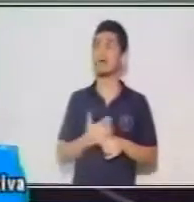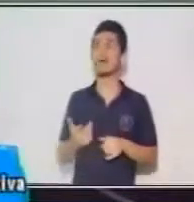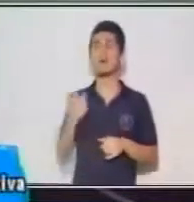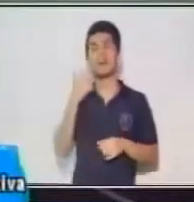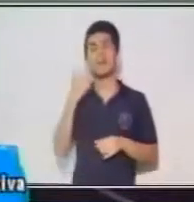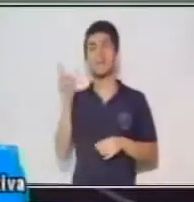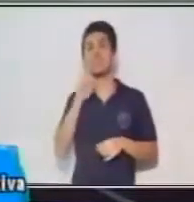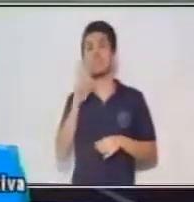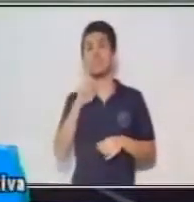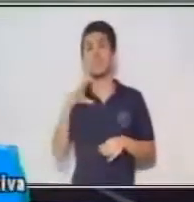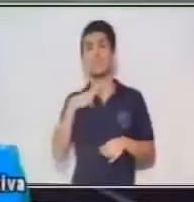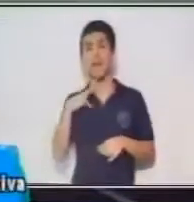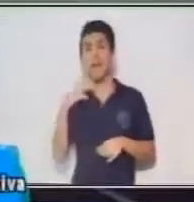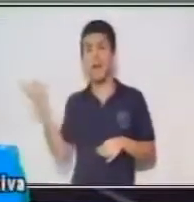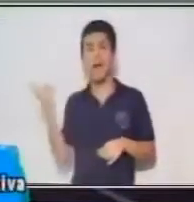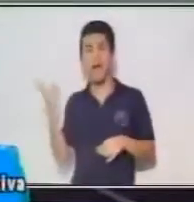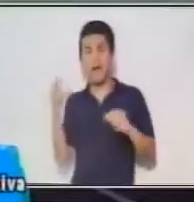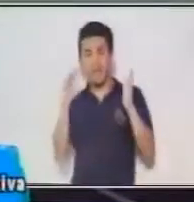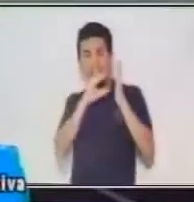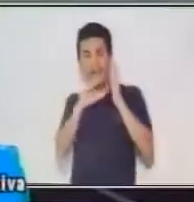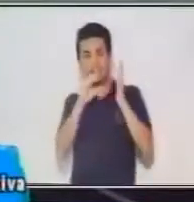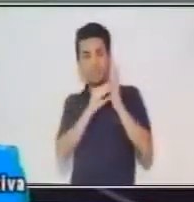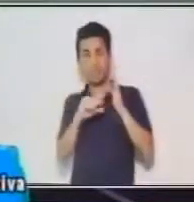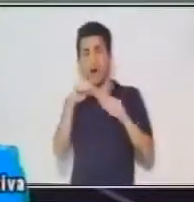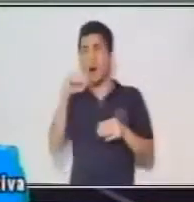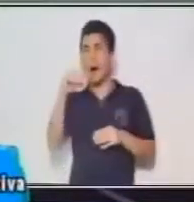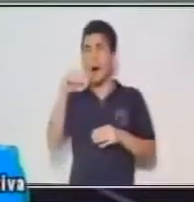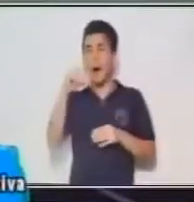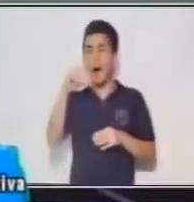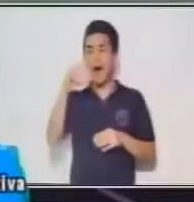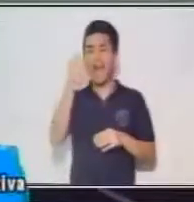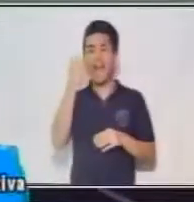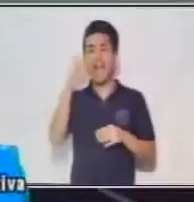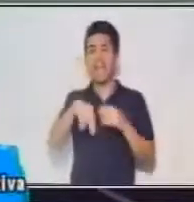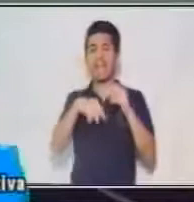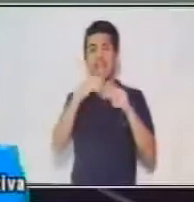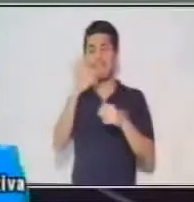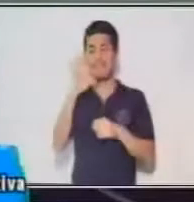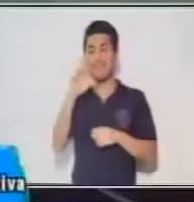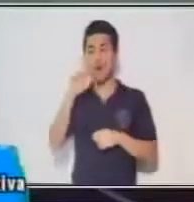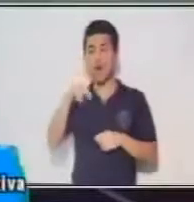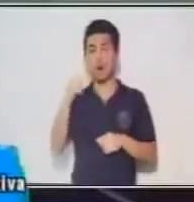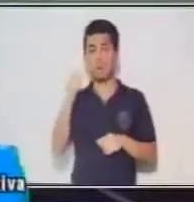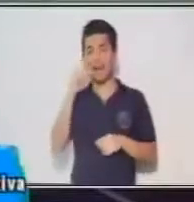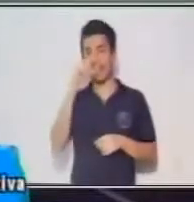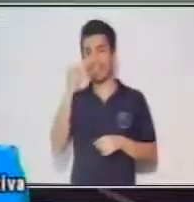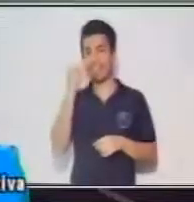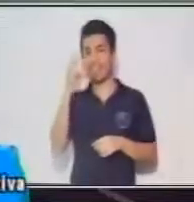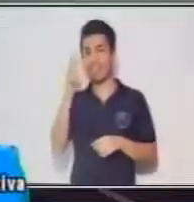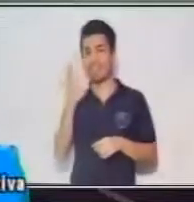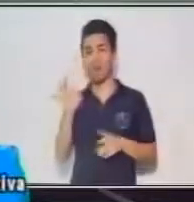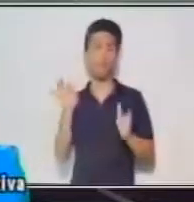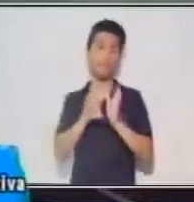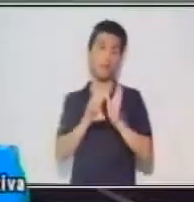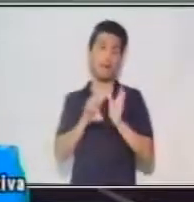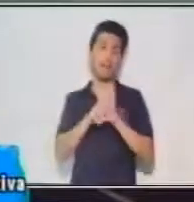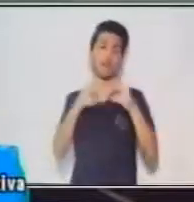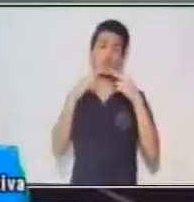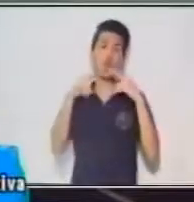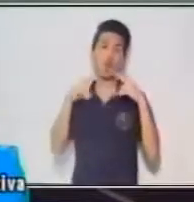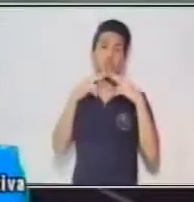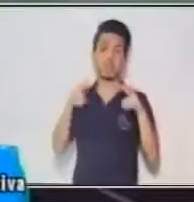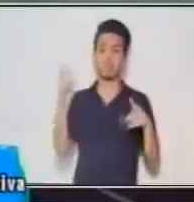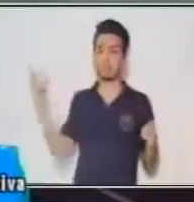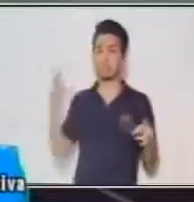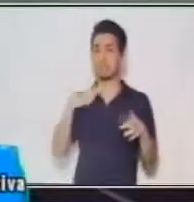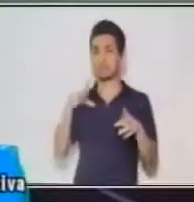este tipo de mensaje? En las noticias. Las noticias, los programas de noticias están